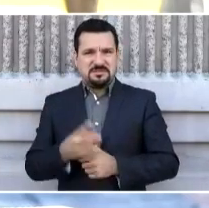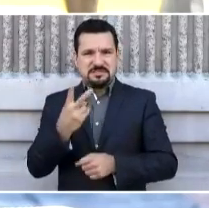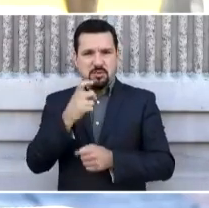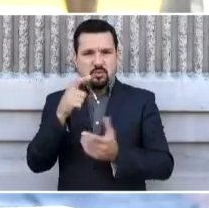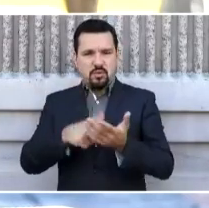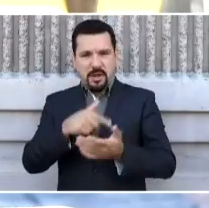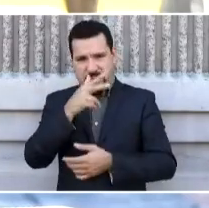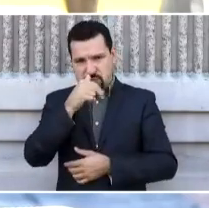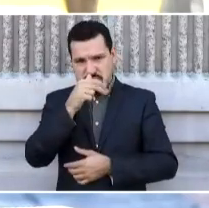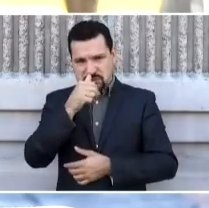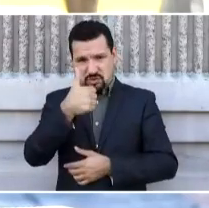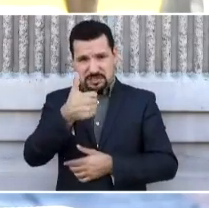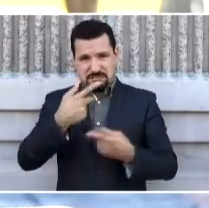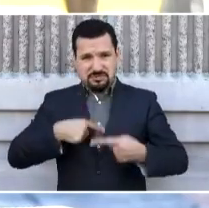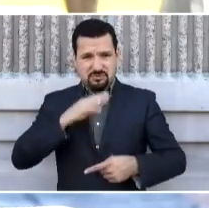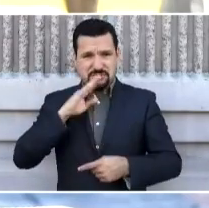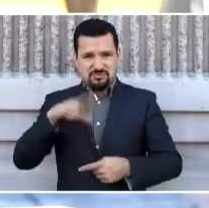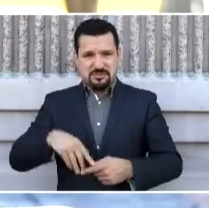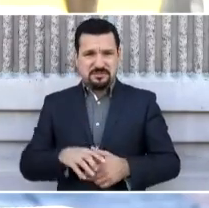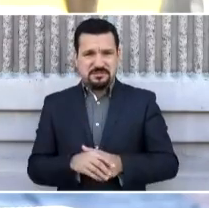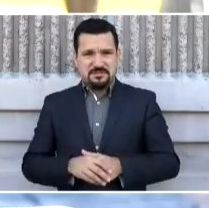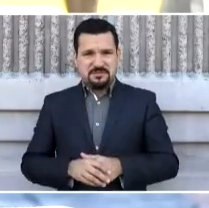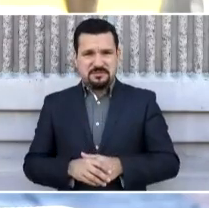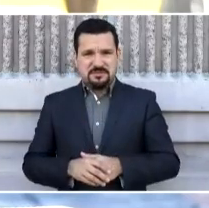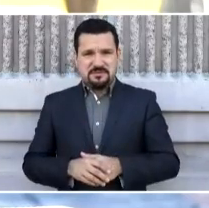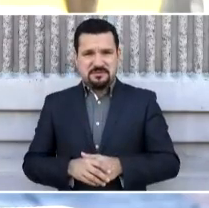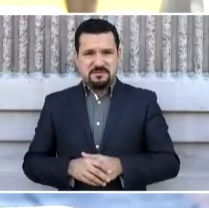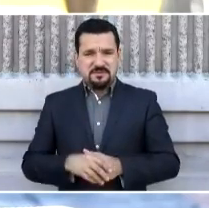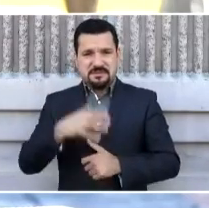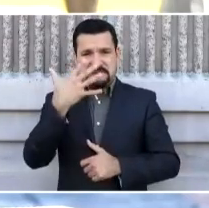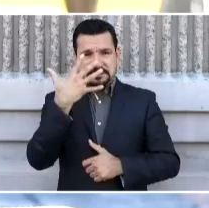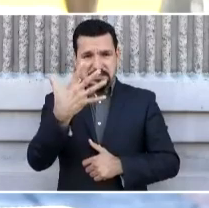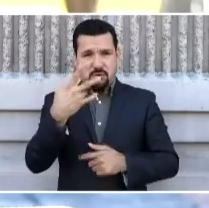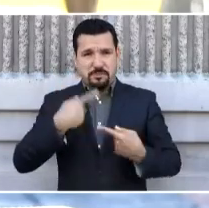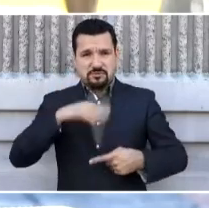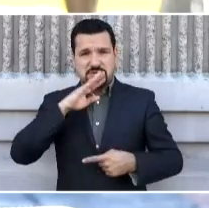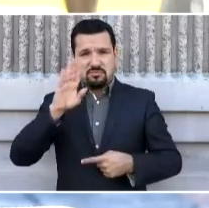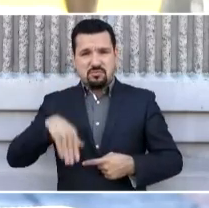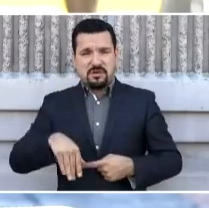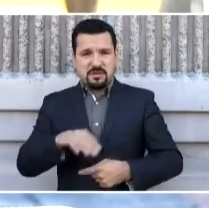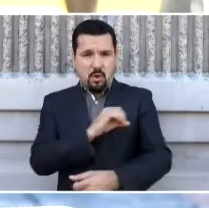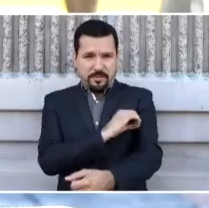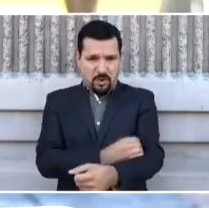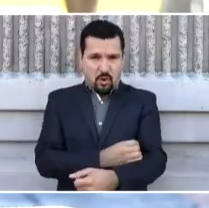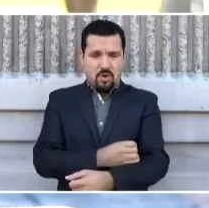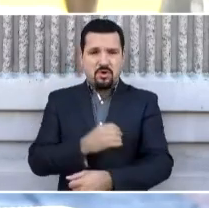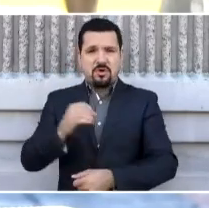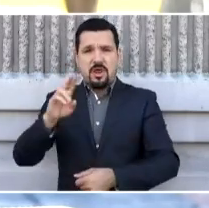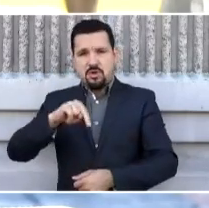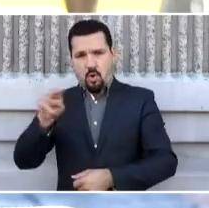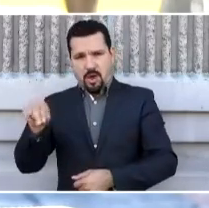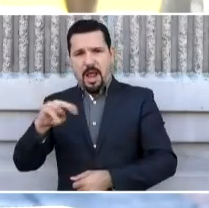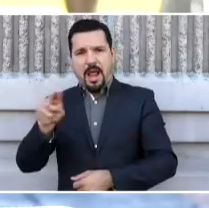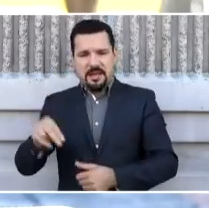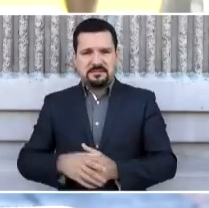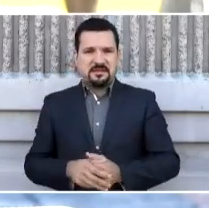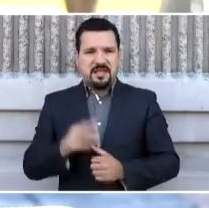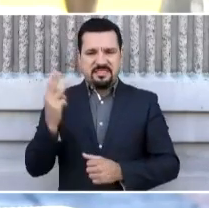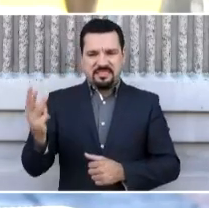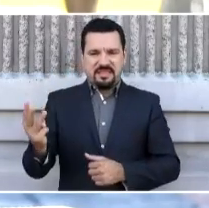Hermosillo, que tiene 6, con 5 se ubican Nogales y Cajeme, con 3 cada uno